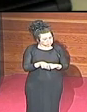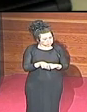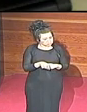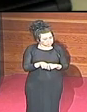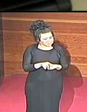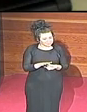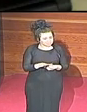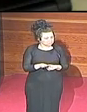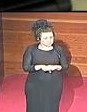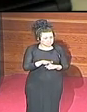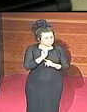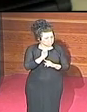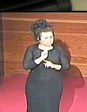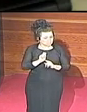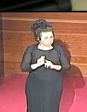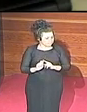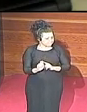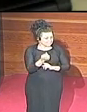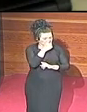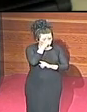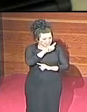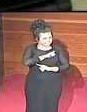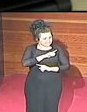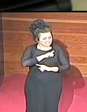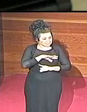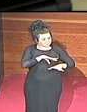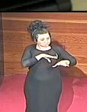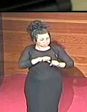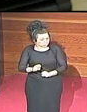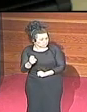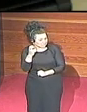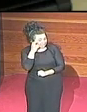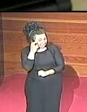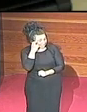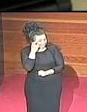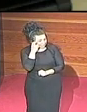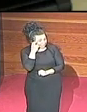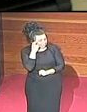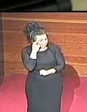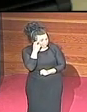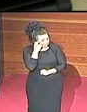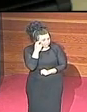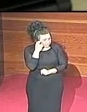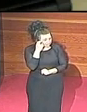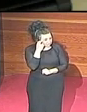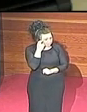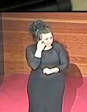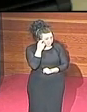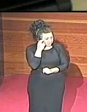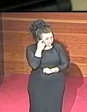militar sobre el régimen de Kiev, la liberación de territorios de los partidarios armados de